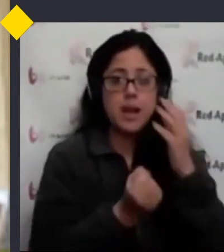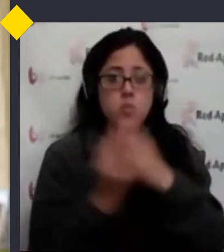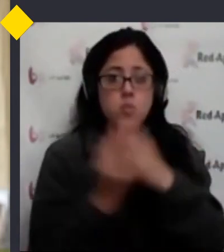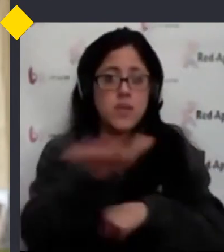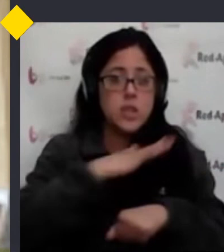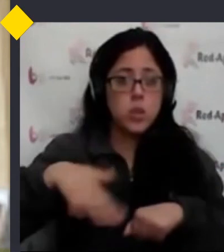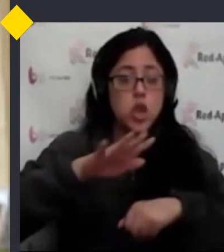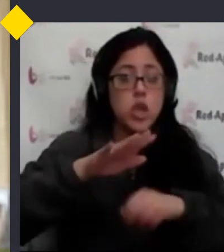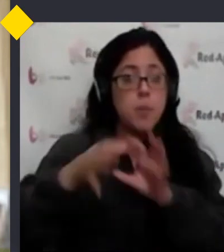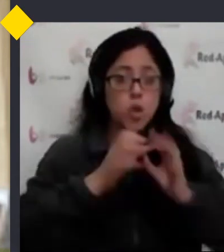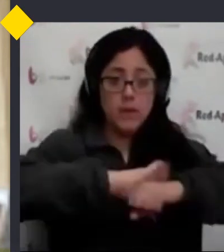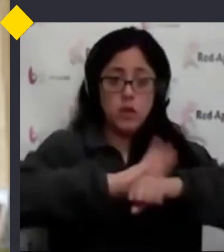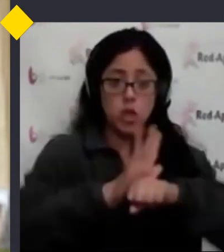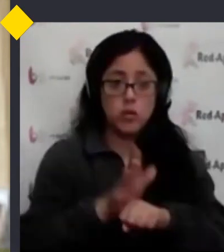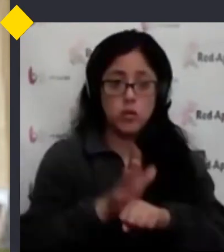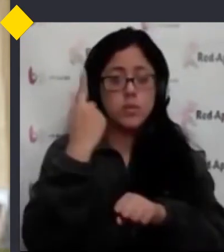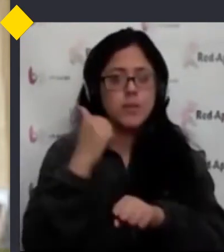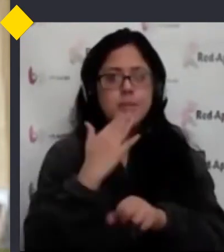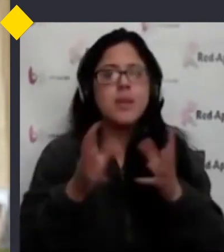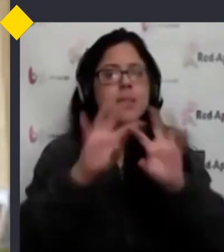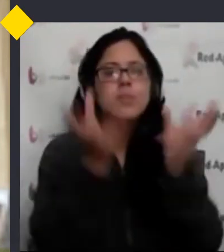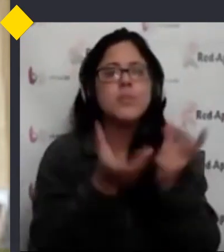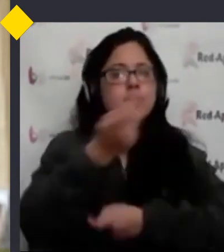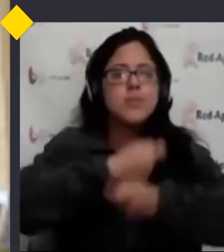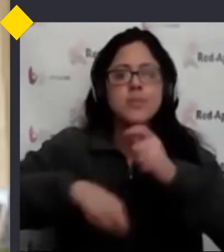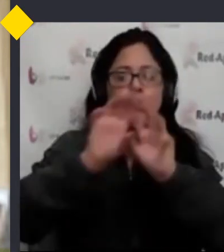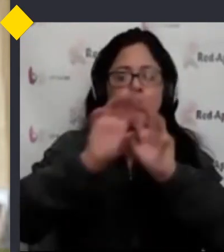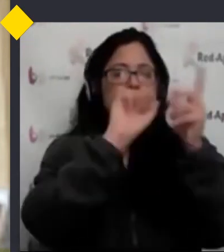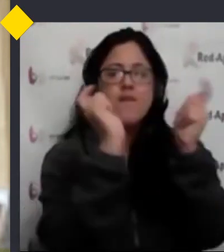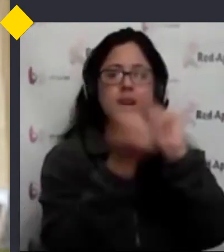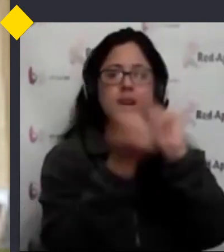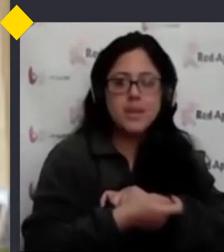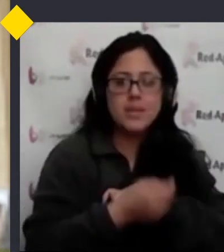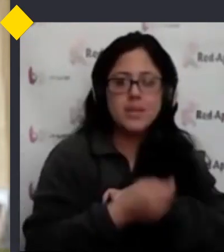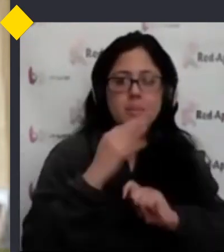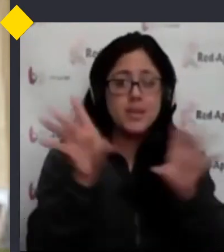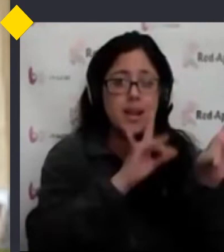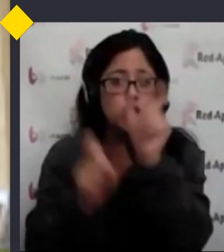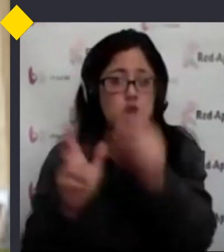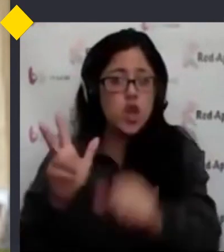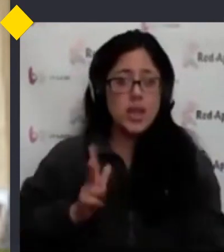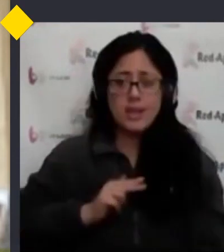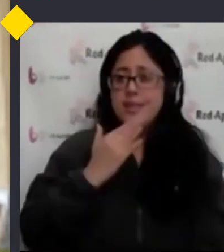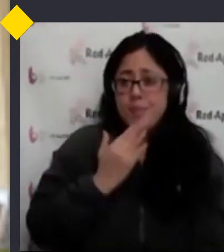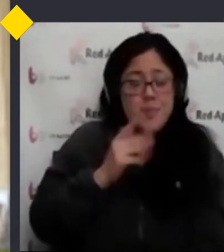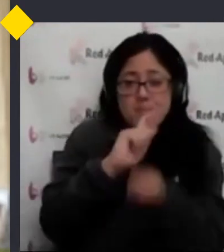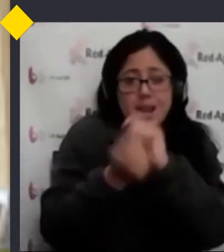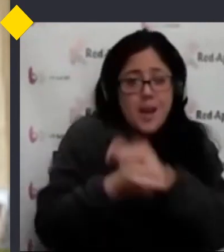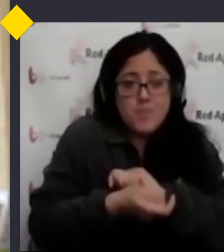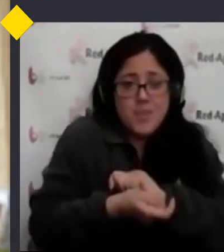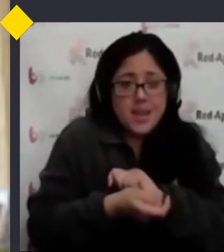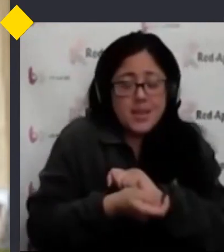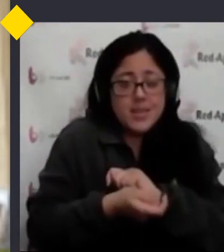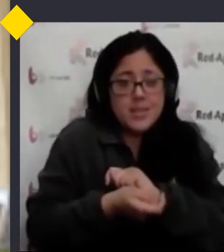sino que el mundo de los negocios va a cambiar completamente. Las elecciones de los clientes van a cambiar también después de todo lo que está pasando. Entonces, en la